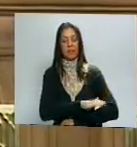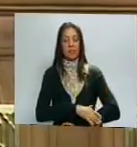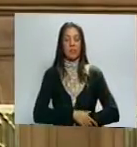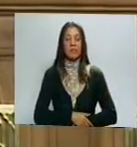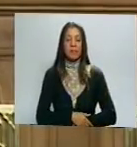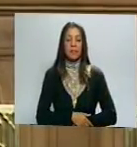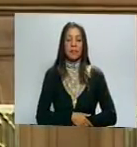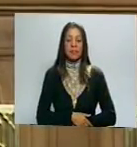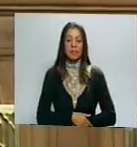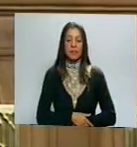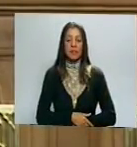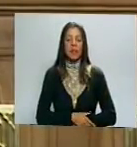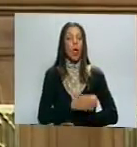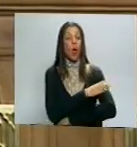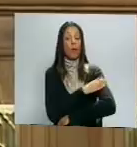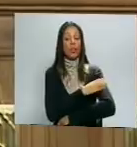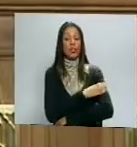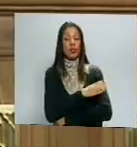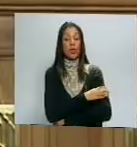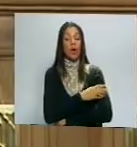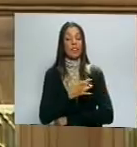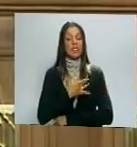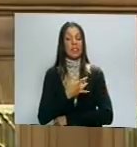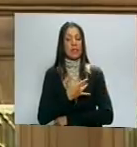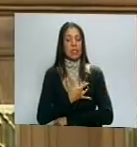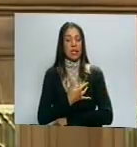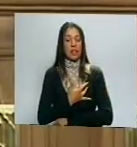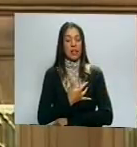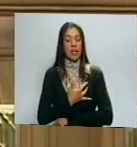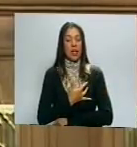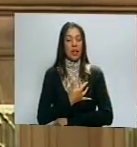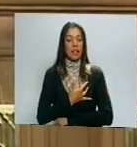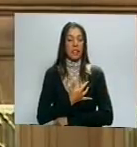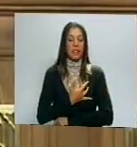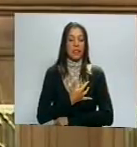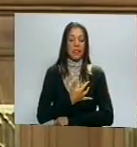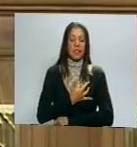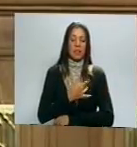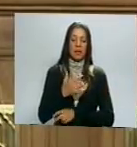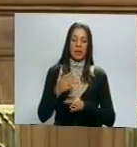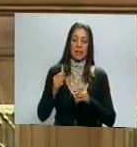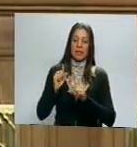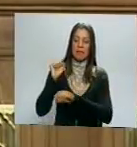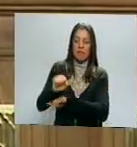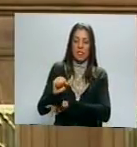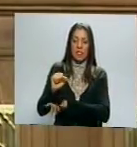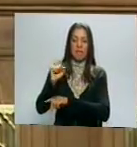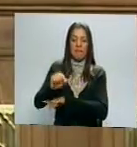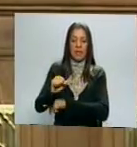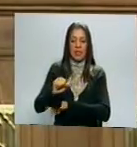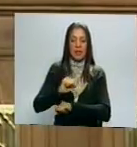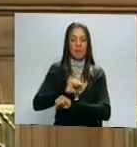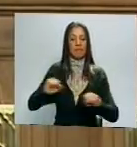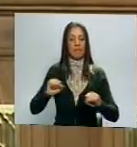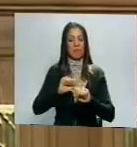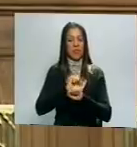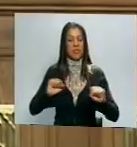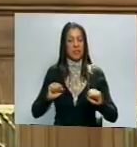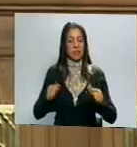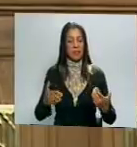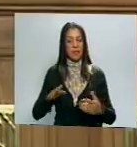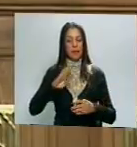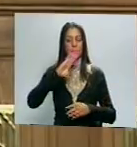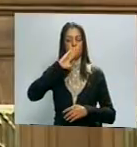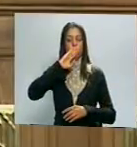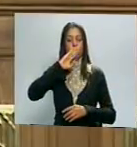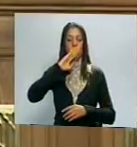Que sientan ellos que bajo ninguna circunstancia van a poder horadar ese